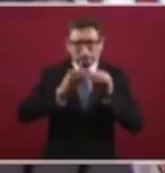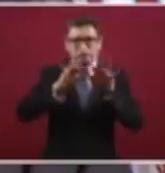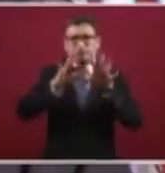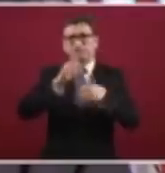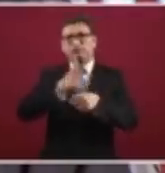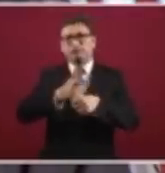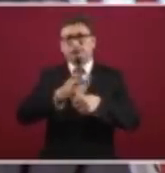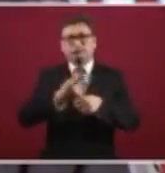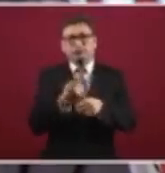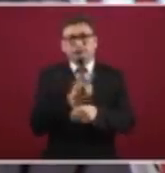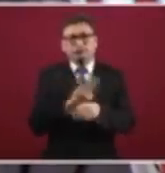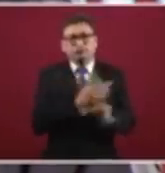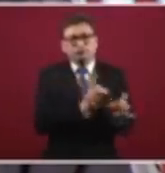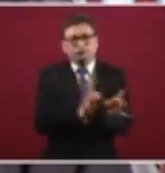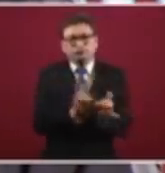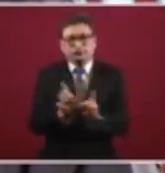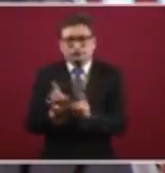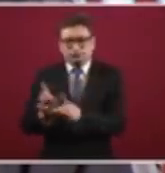asunto